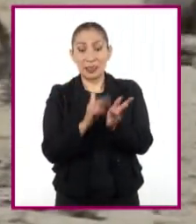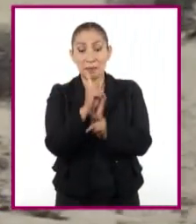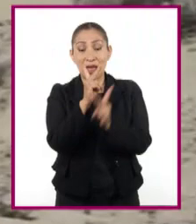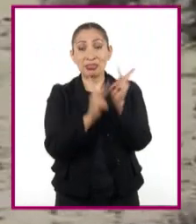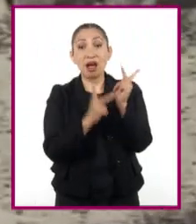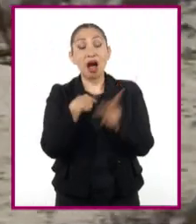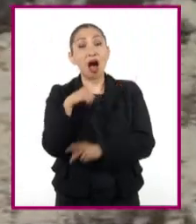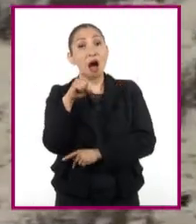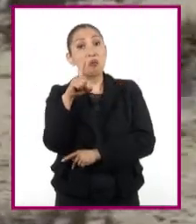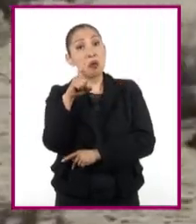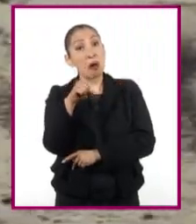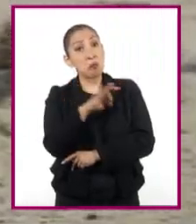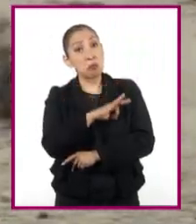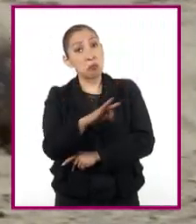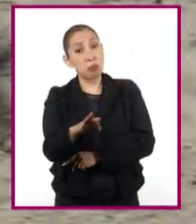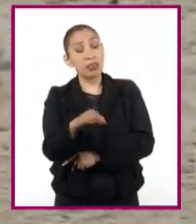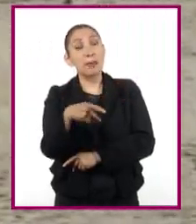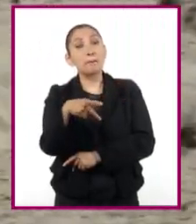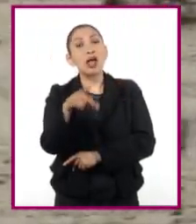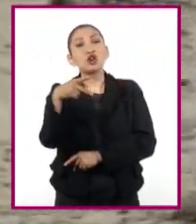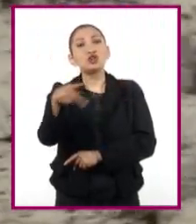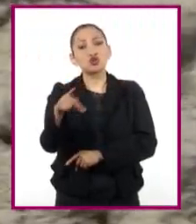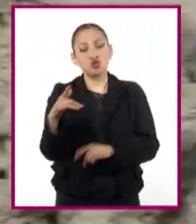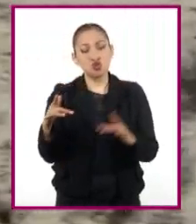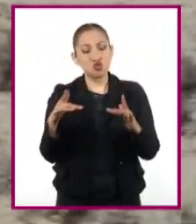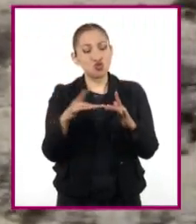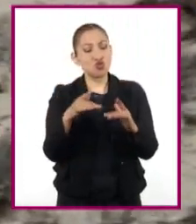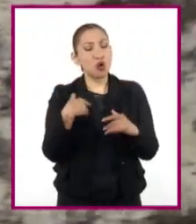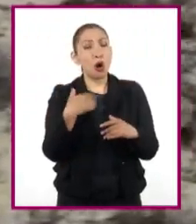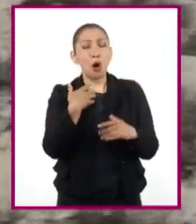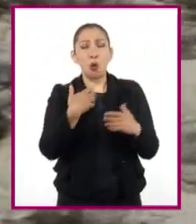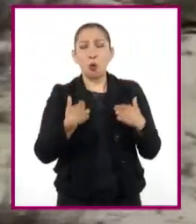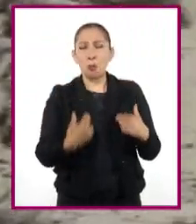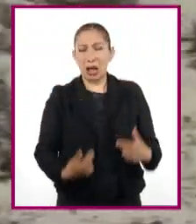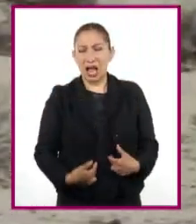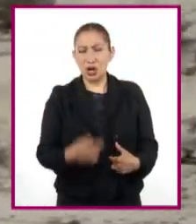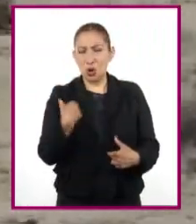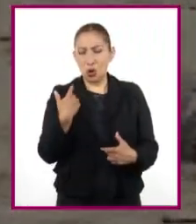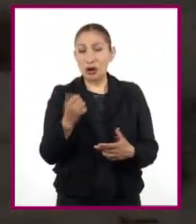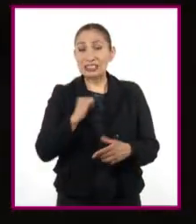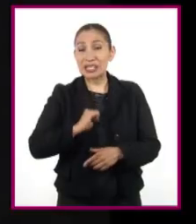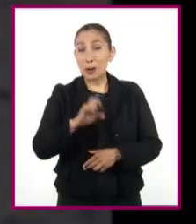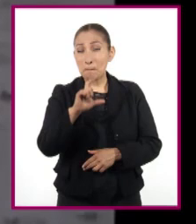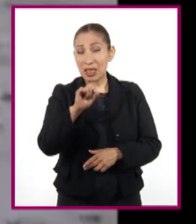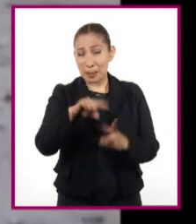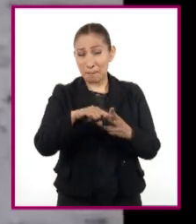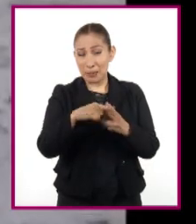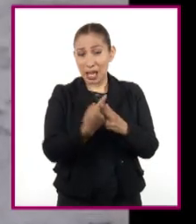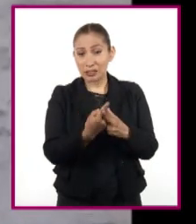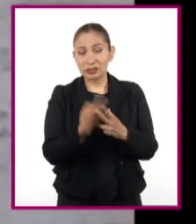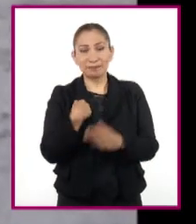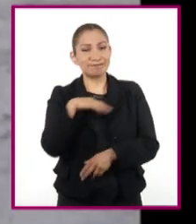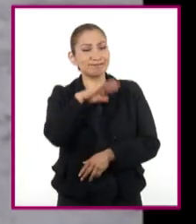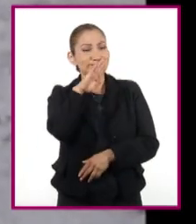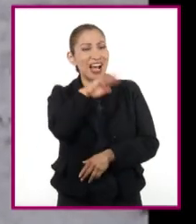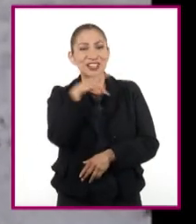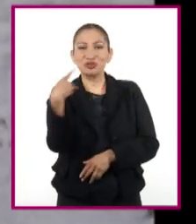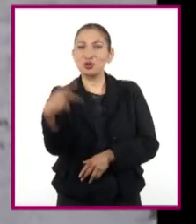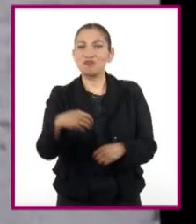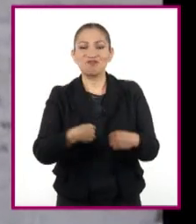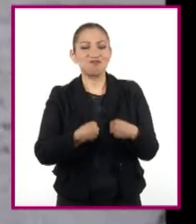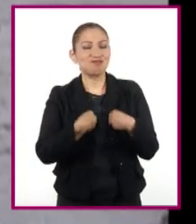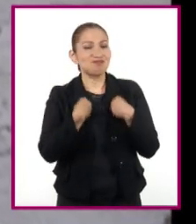en agua. Sin embargo, su contacto con el hombre moderno a principios del siglo XX fue nefasto para